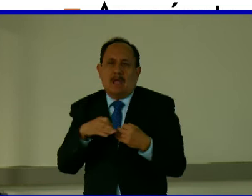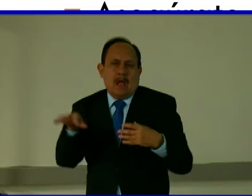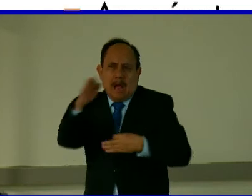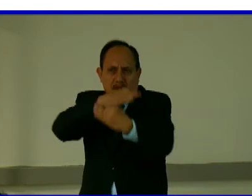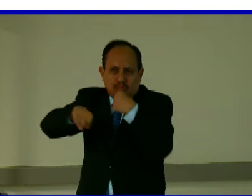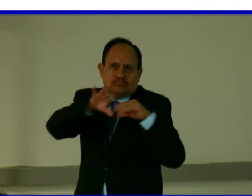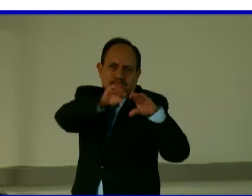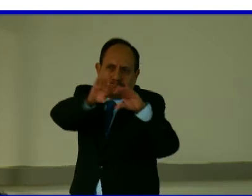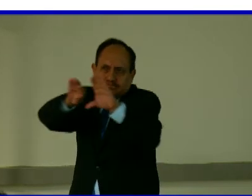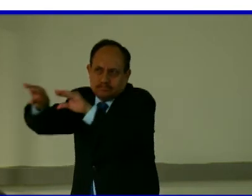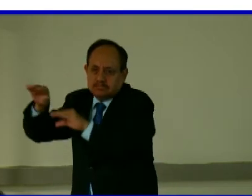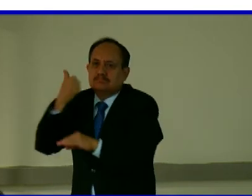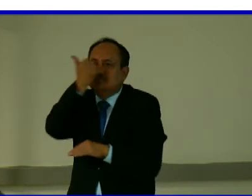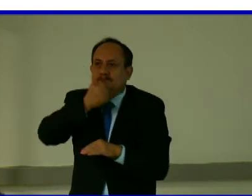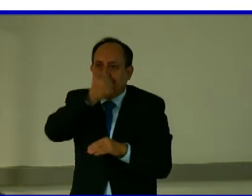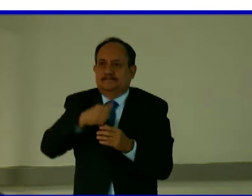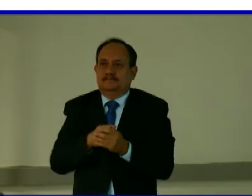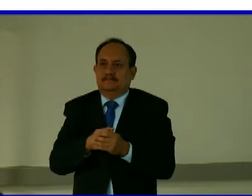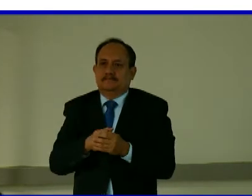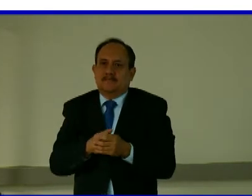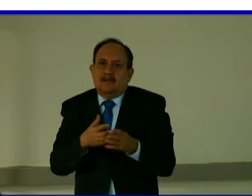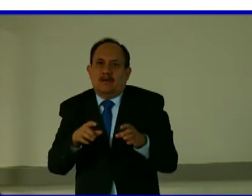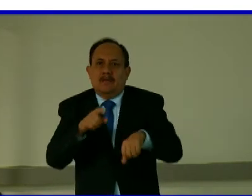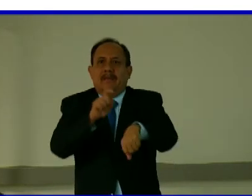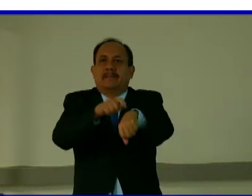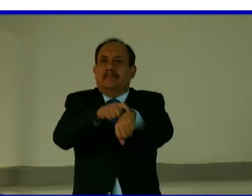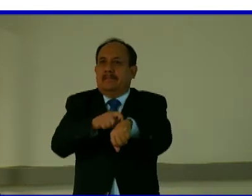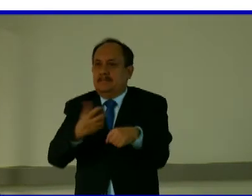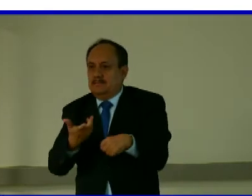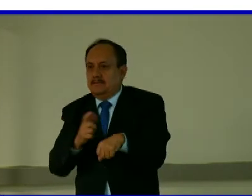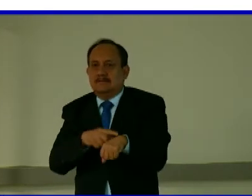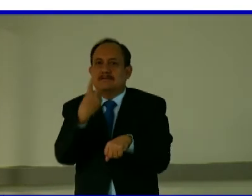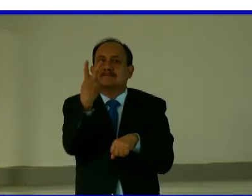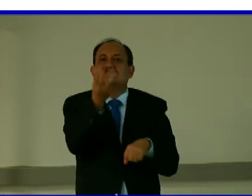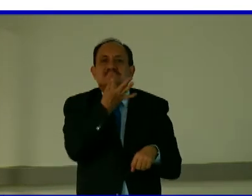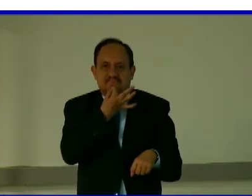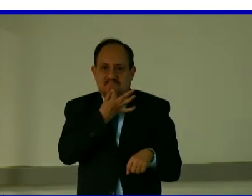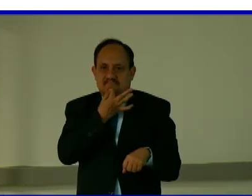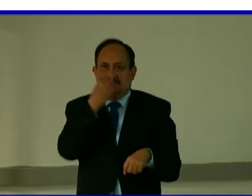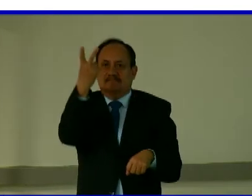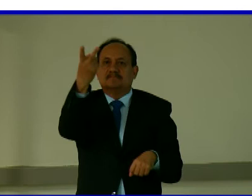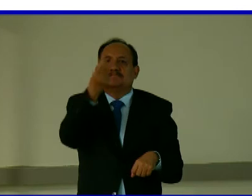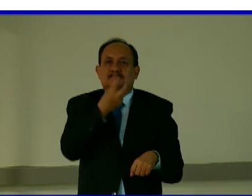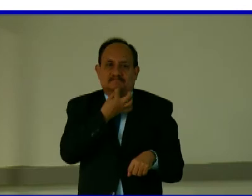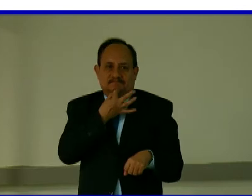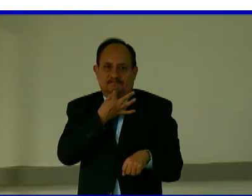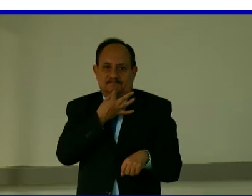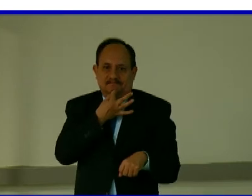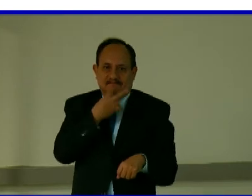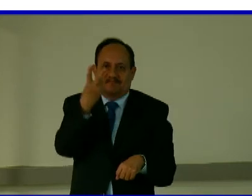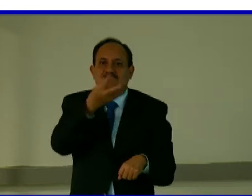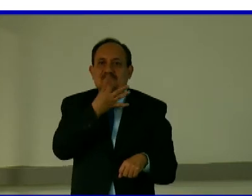enseñaba. ¿Cómo estoy de tiempo? 2 minutos. Bien.